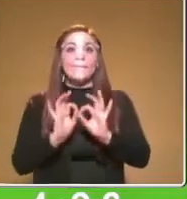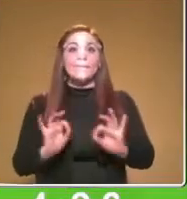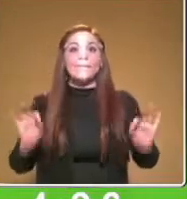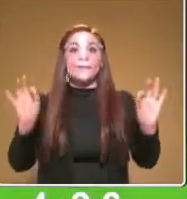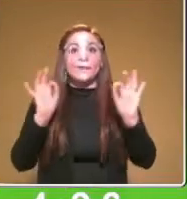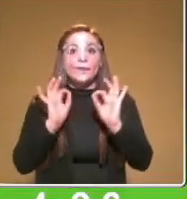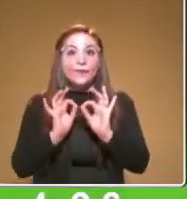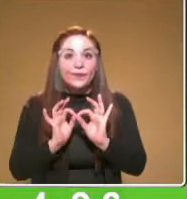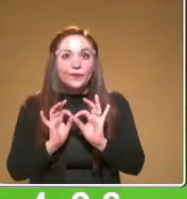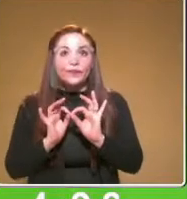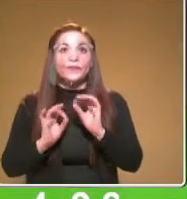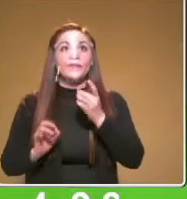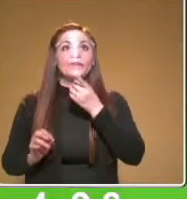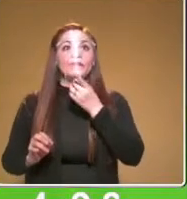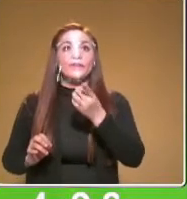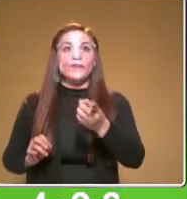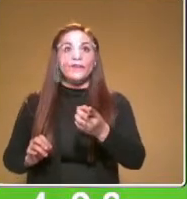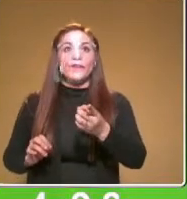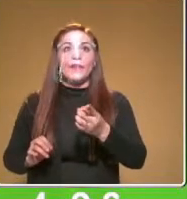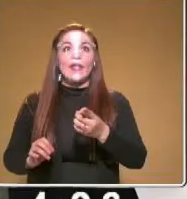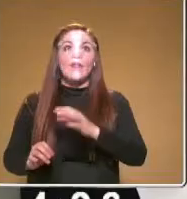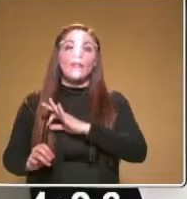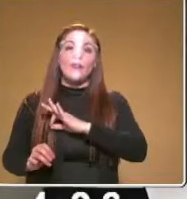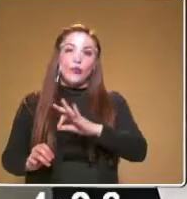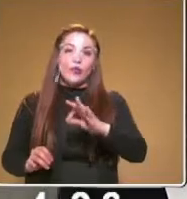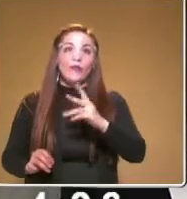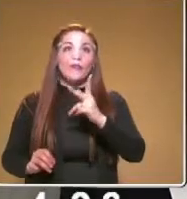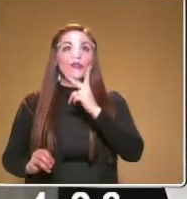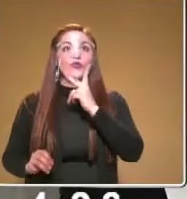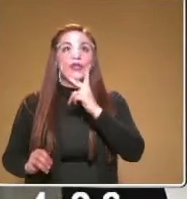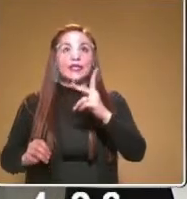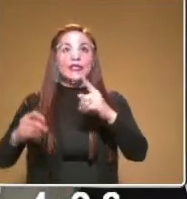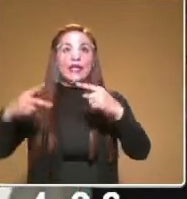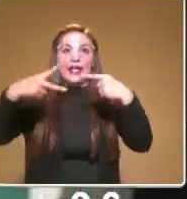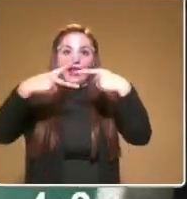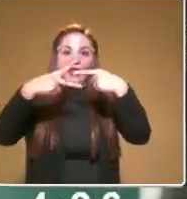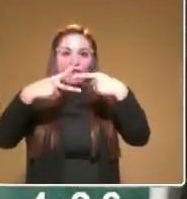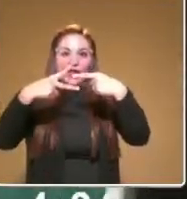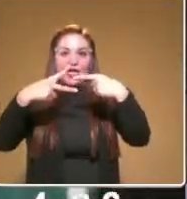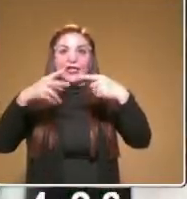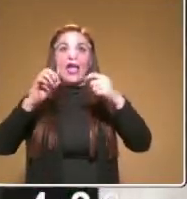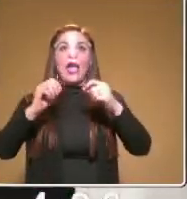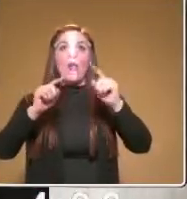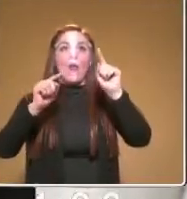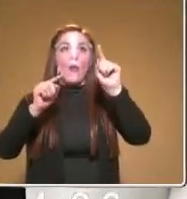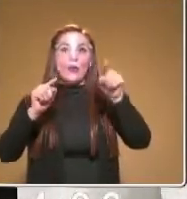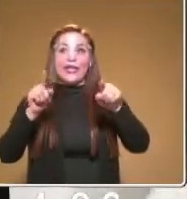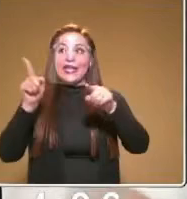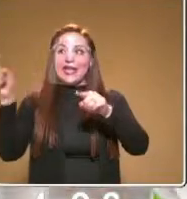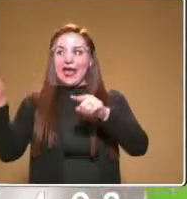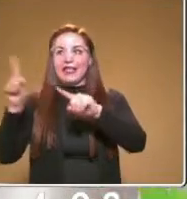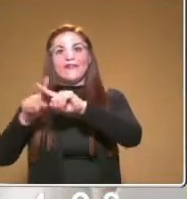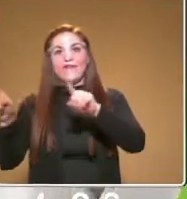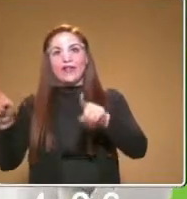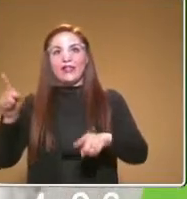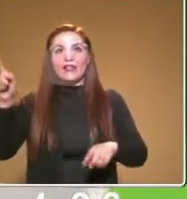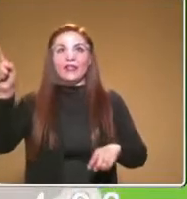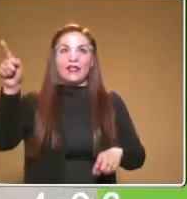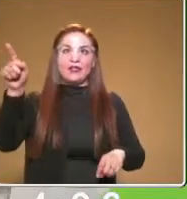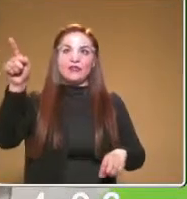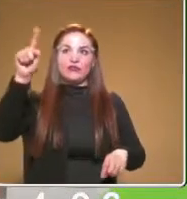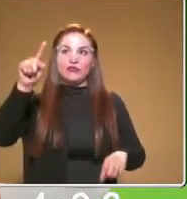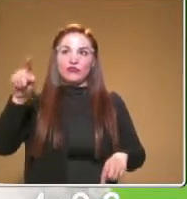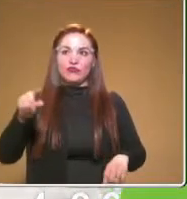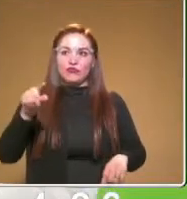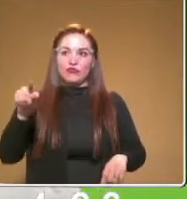usted, maestra, aquí es muy famoso utilizar las flechas, pero aquí se utilizan este tipo de corchetes que para los niños es como que un